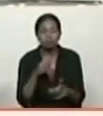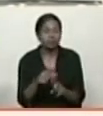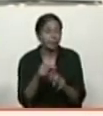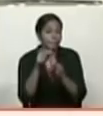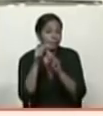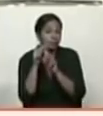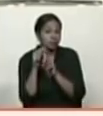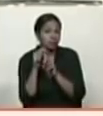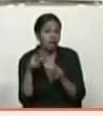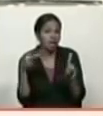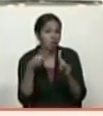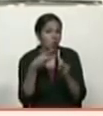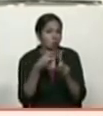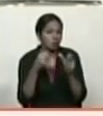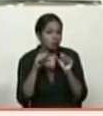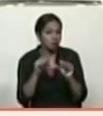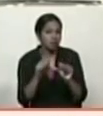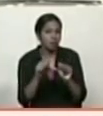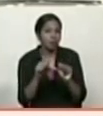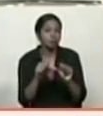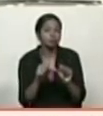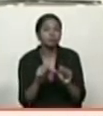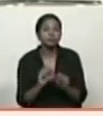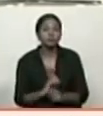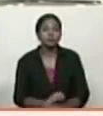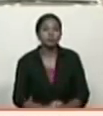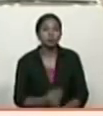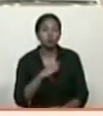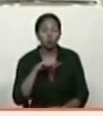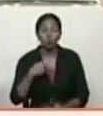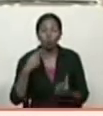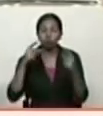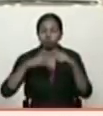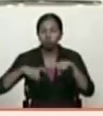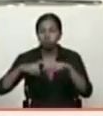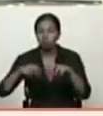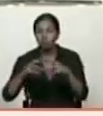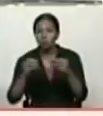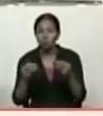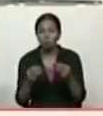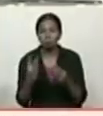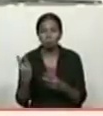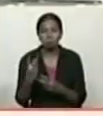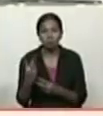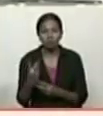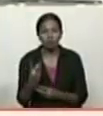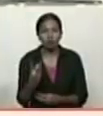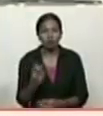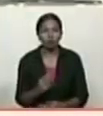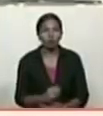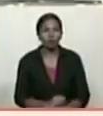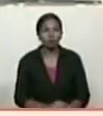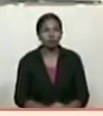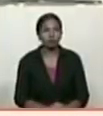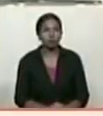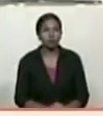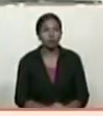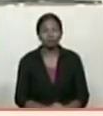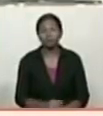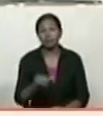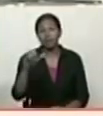el hotel donde se hospedaba, y pudimos revisar la agenda de cooperación bilateral con Angola, tema de la